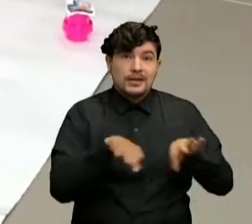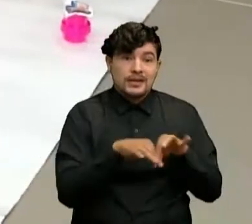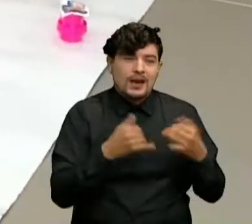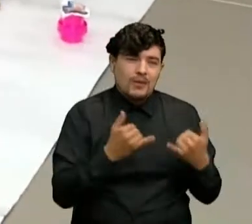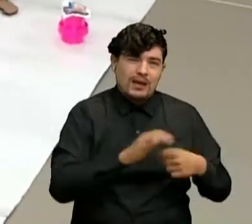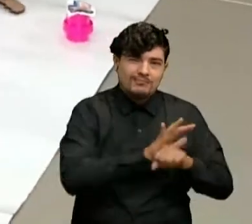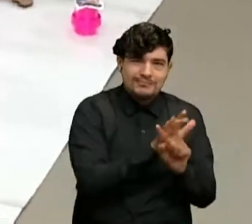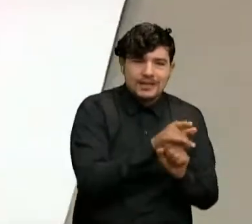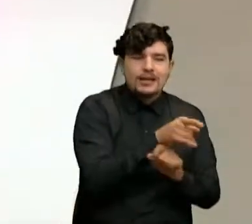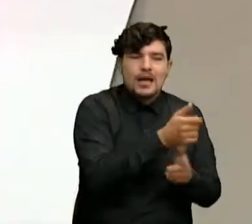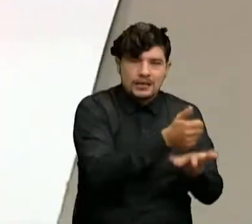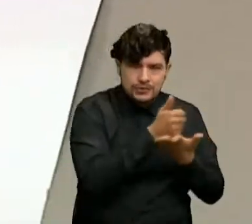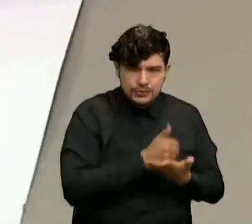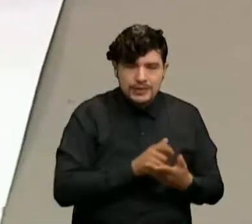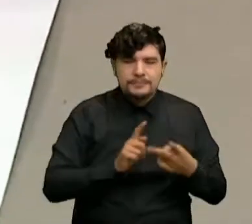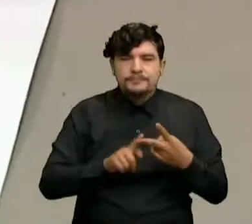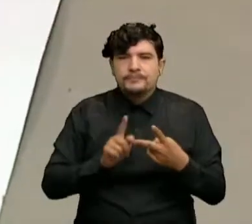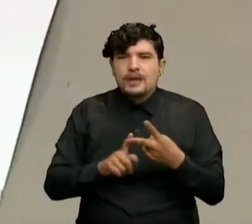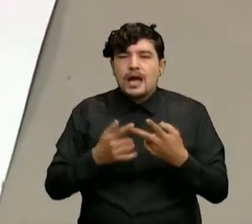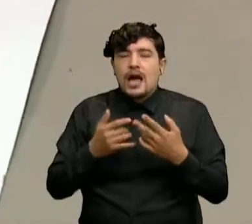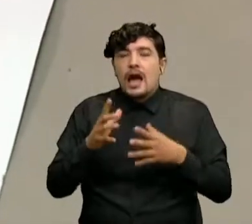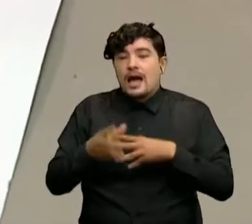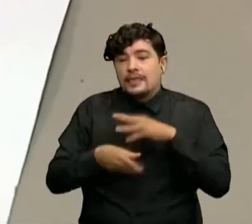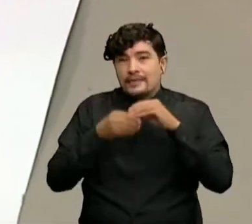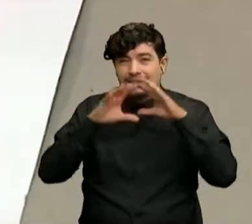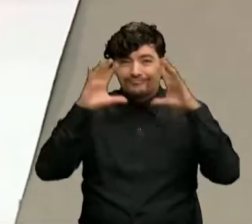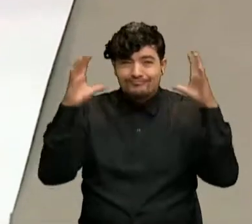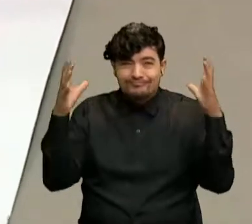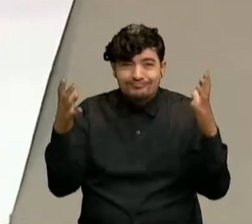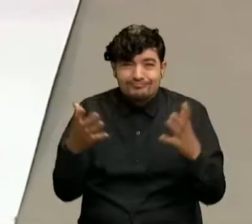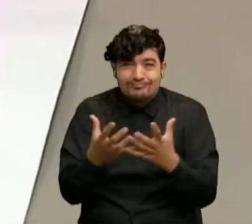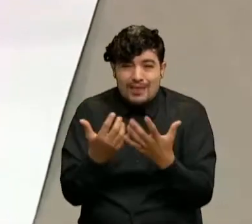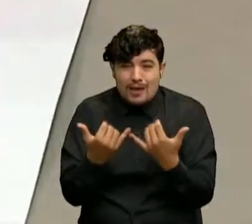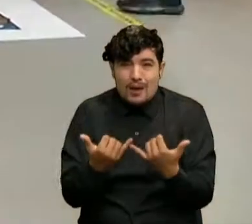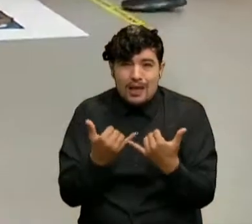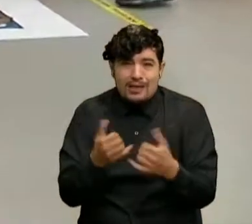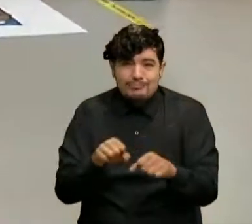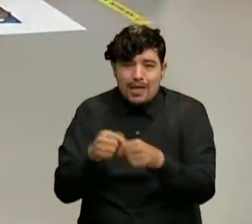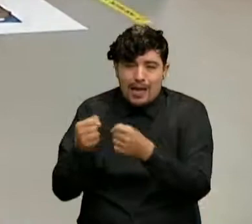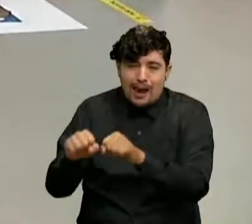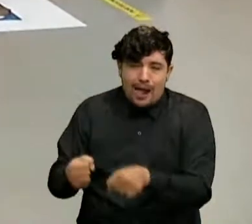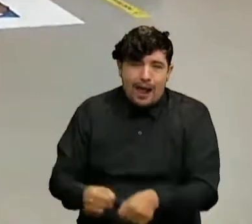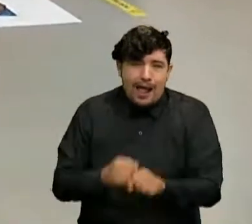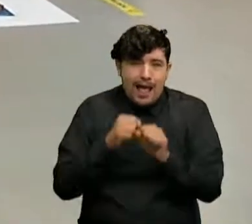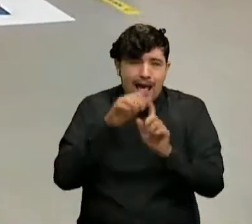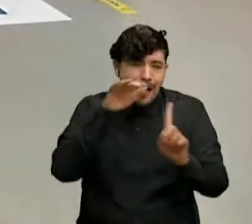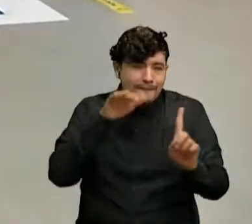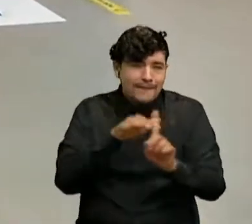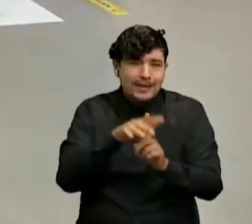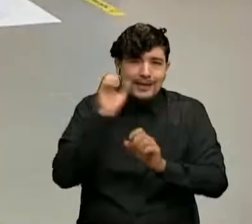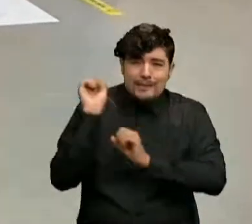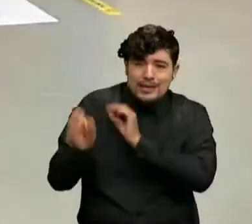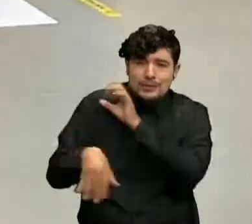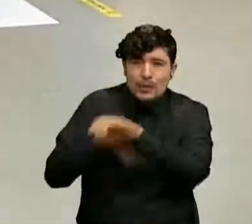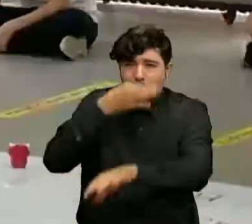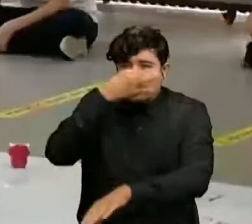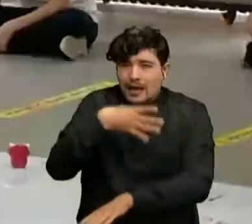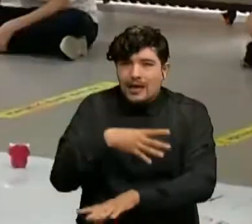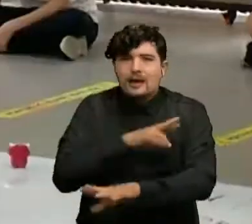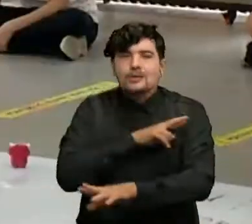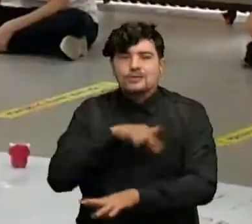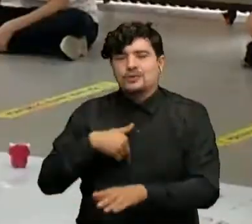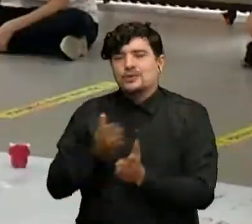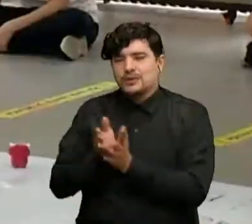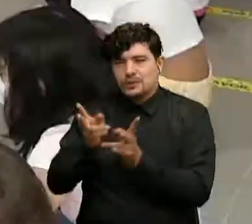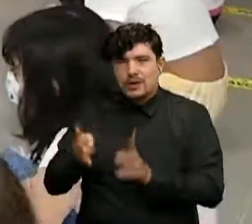y también como el planeta está siendo destruido por toda la basura, entonces nosotros también queremos ayudar, queremos poner